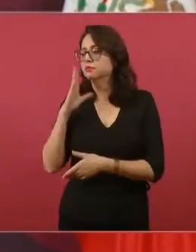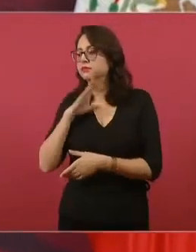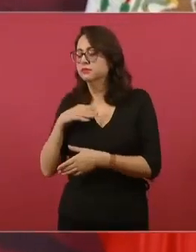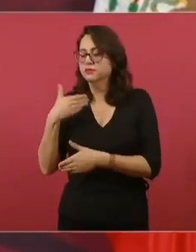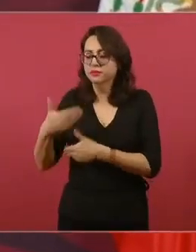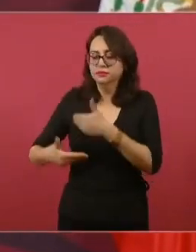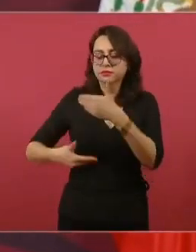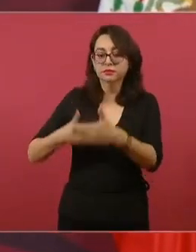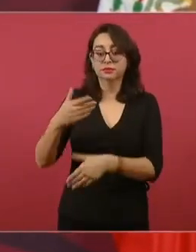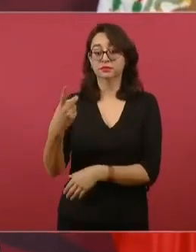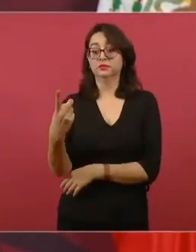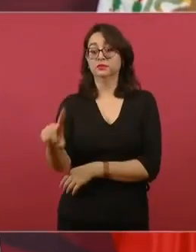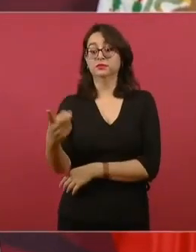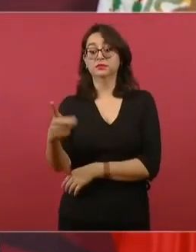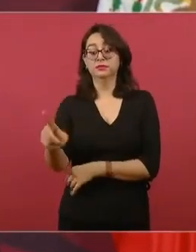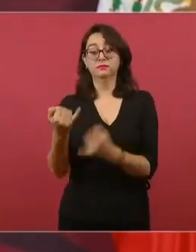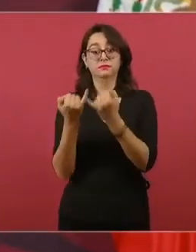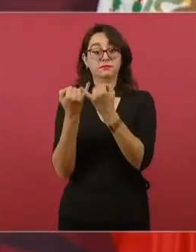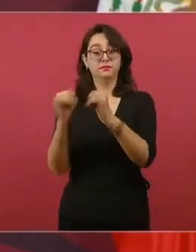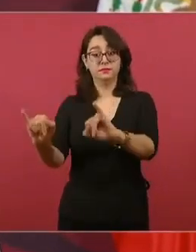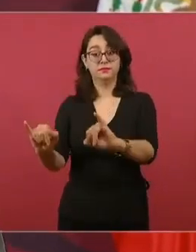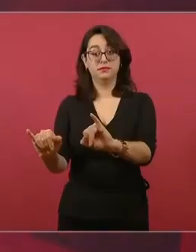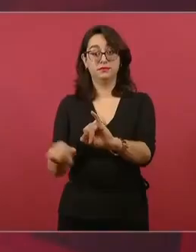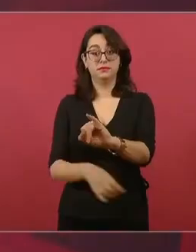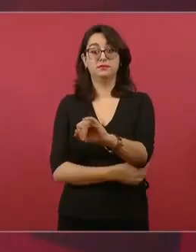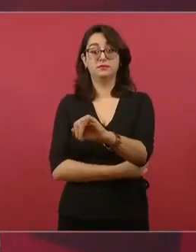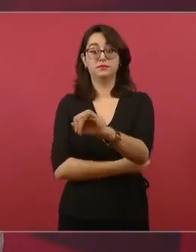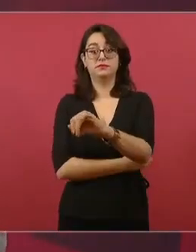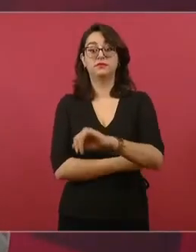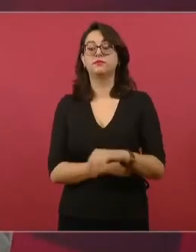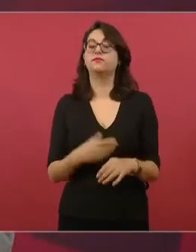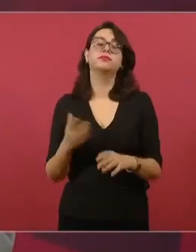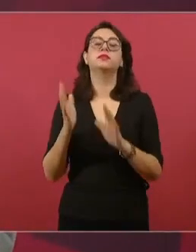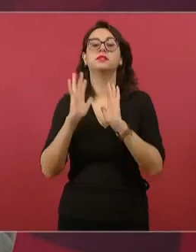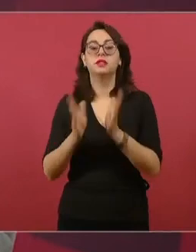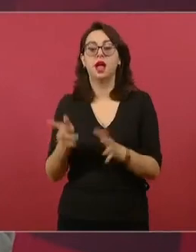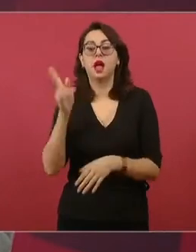en diciembre. Ya van a empezar las pruebas